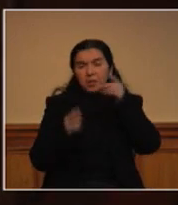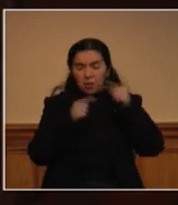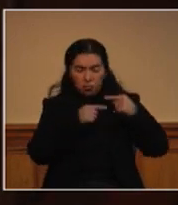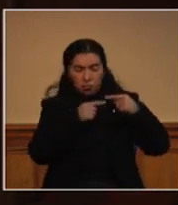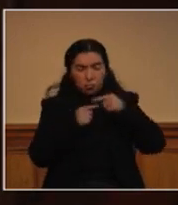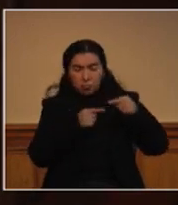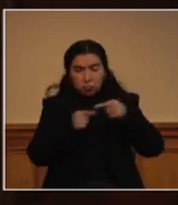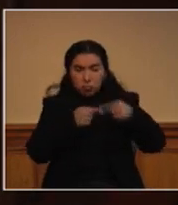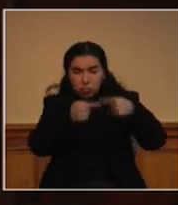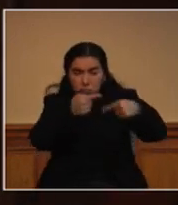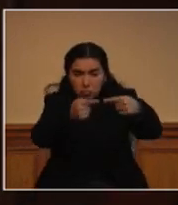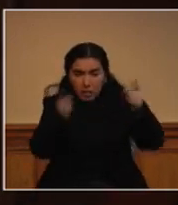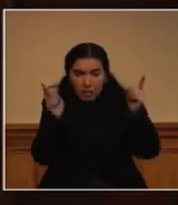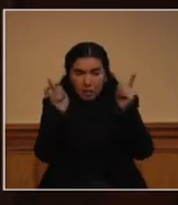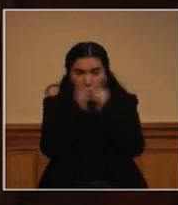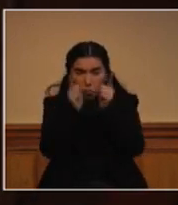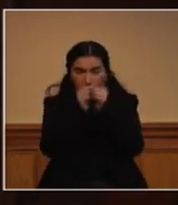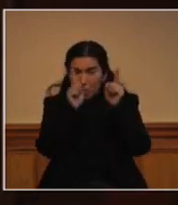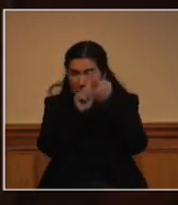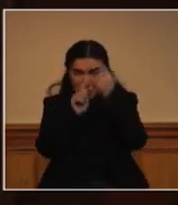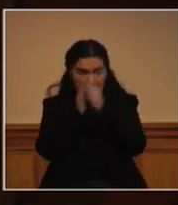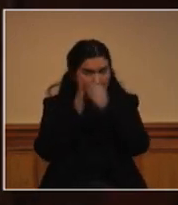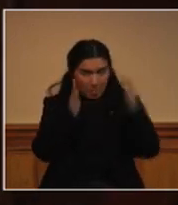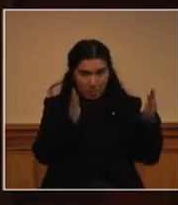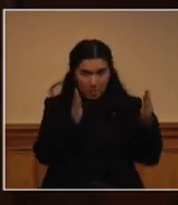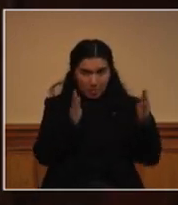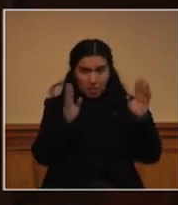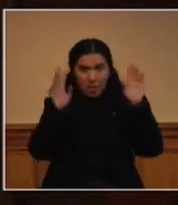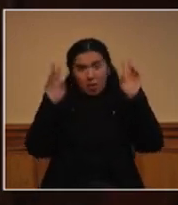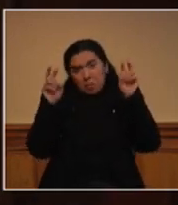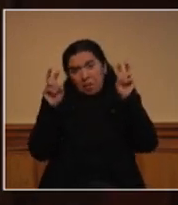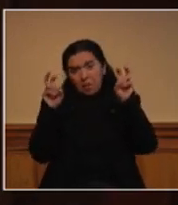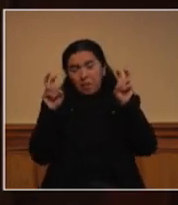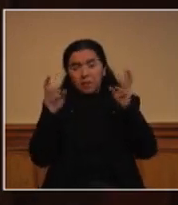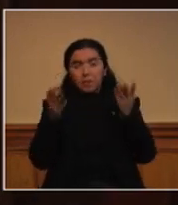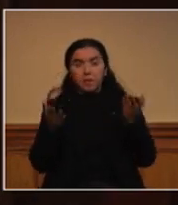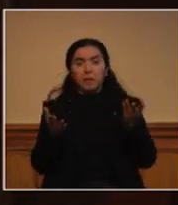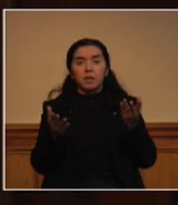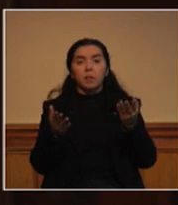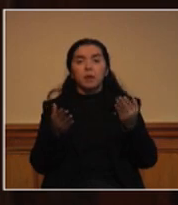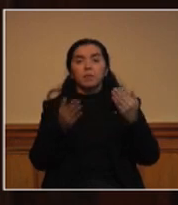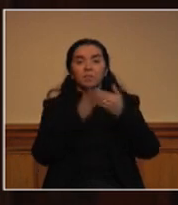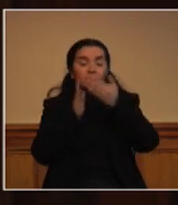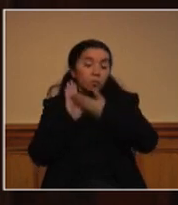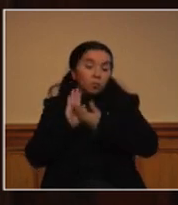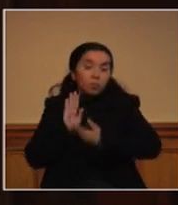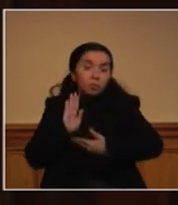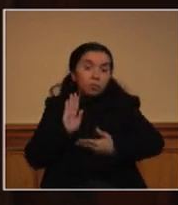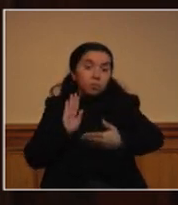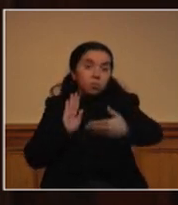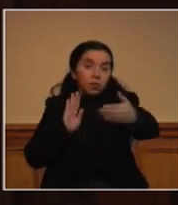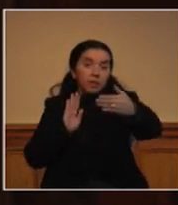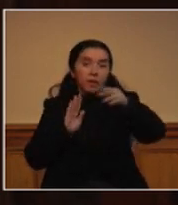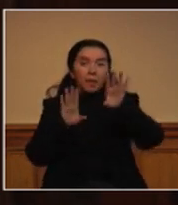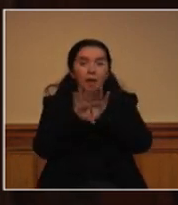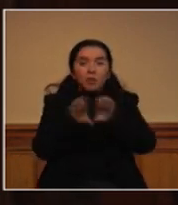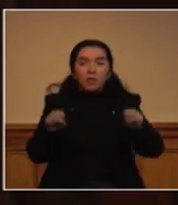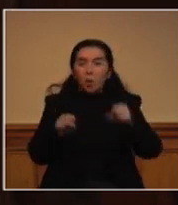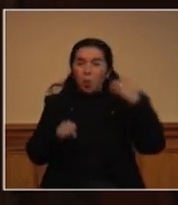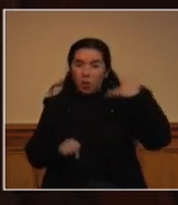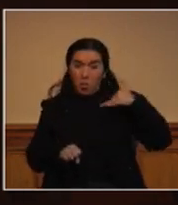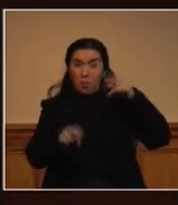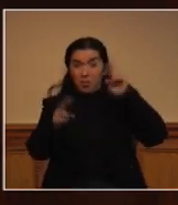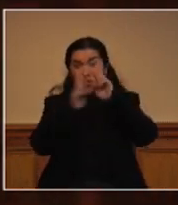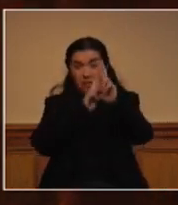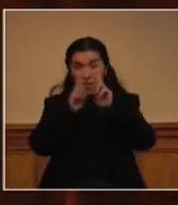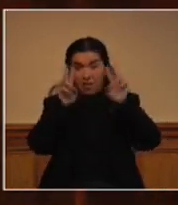recorrido, la primera parte de la presentación será una evolución por algunos de los tratados más importantes con relación a este